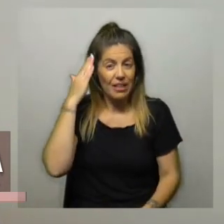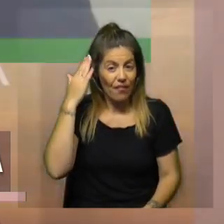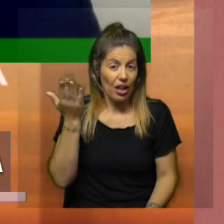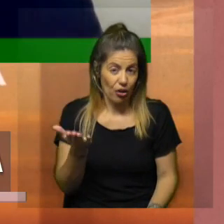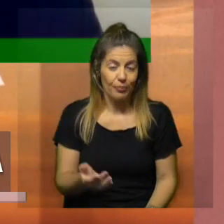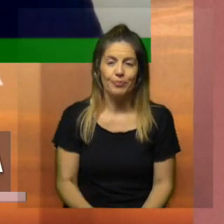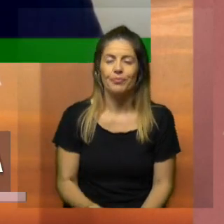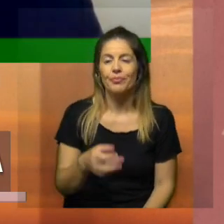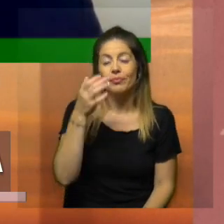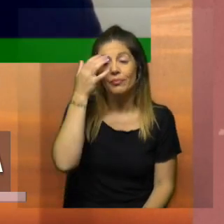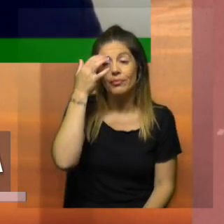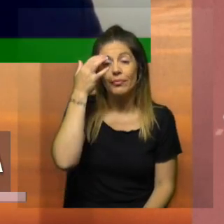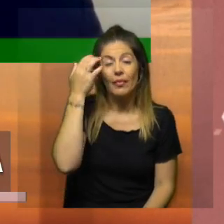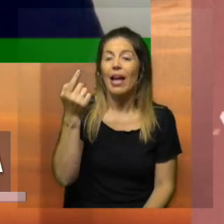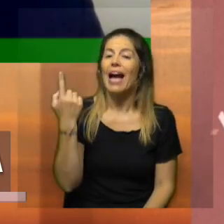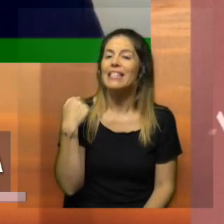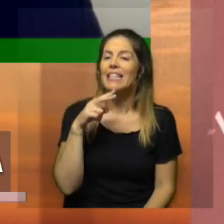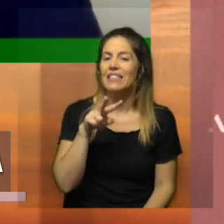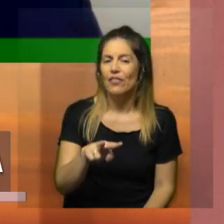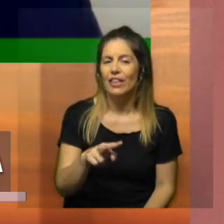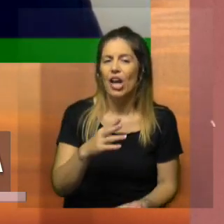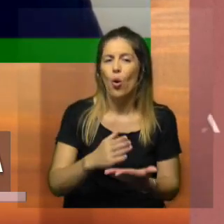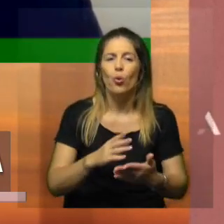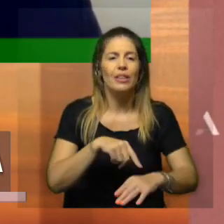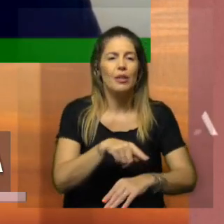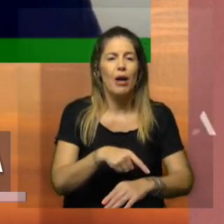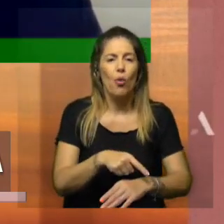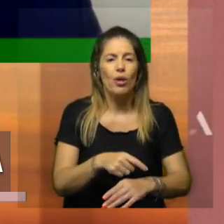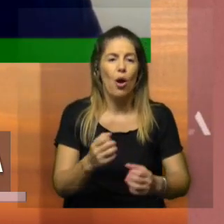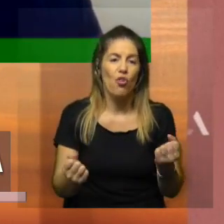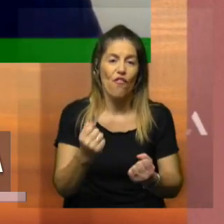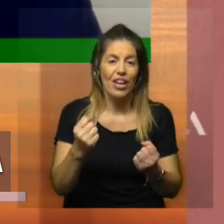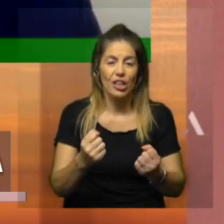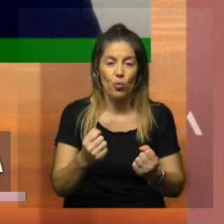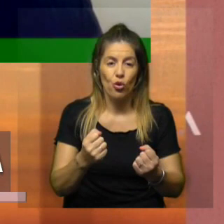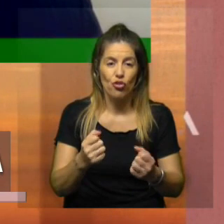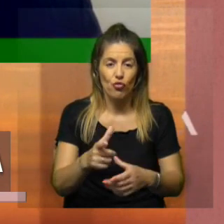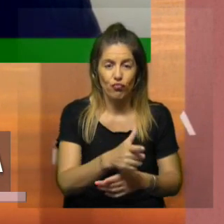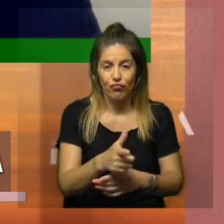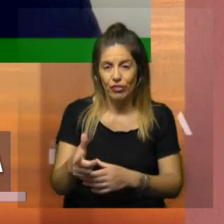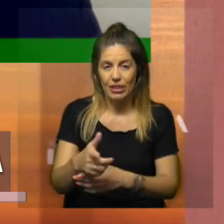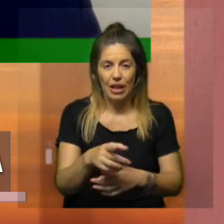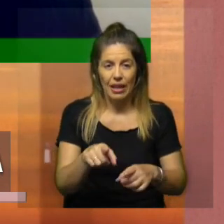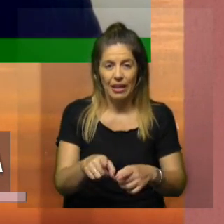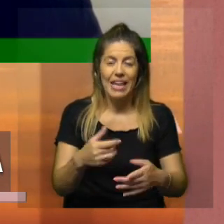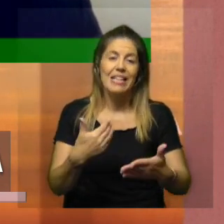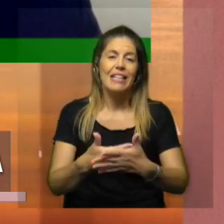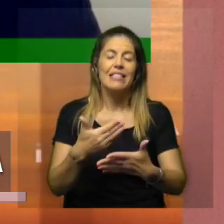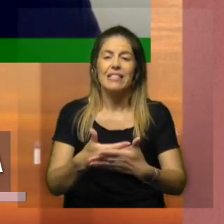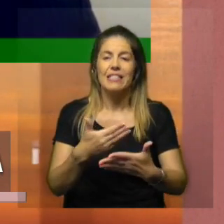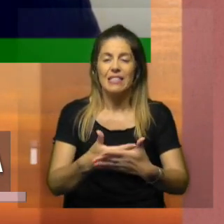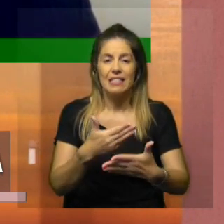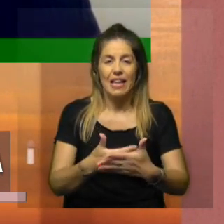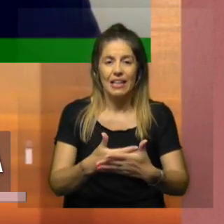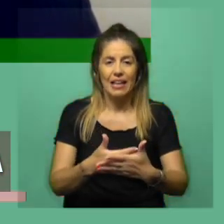se veía a última hora que algunos tanques estaban posicionados cerca del batallón,